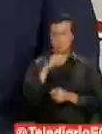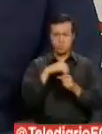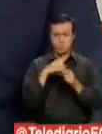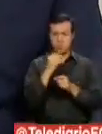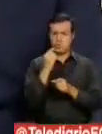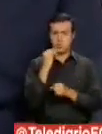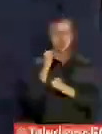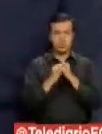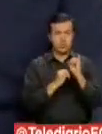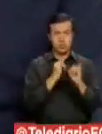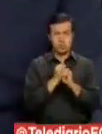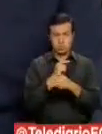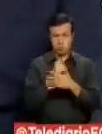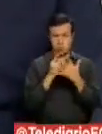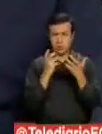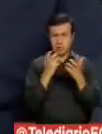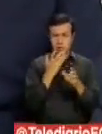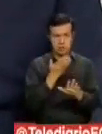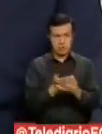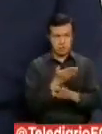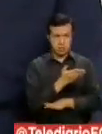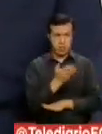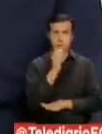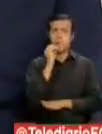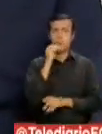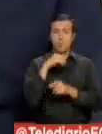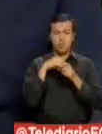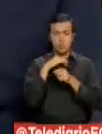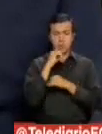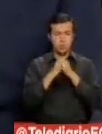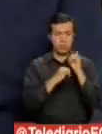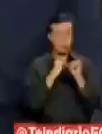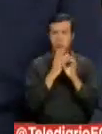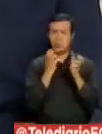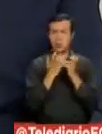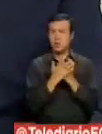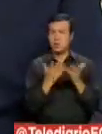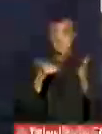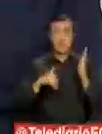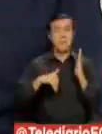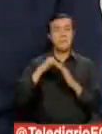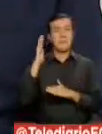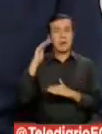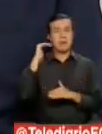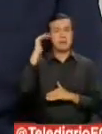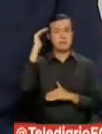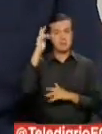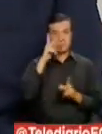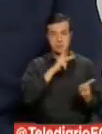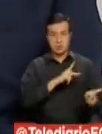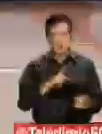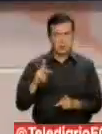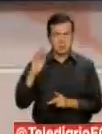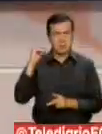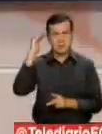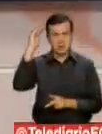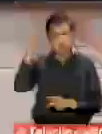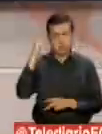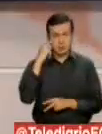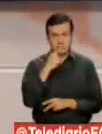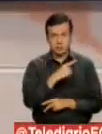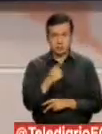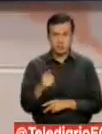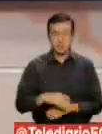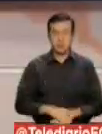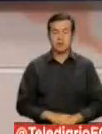Monetario Internacional pretende o aspira, o el Fondo Monetario Internacional quiere ir más allá de este llamado plan de prosperidad.